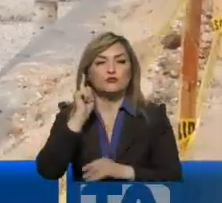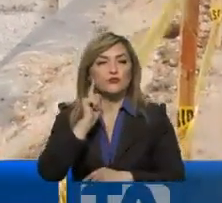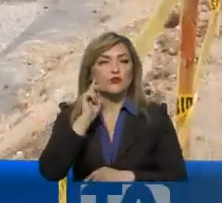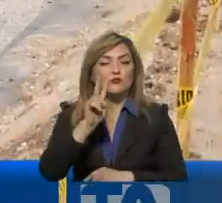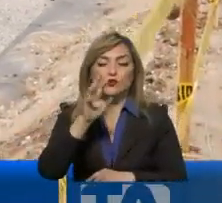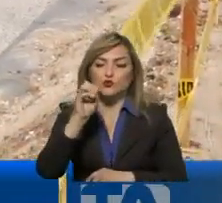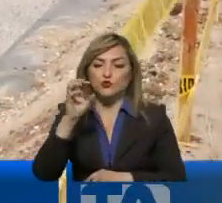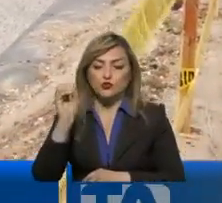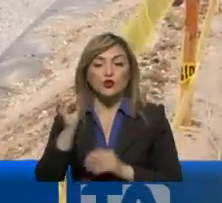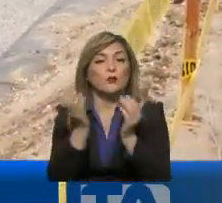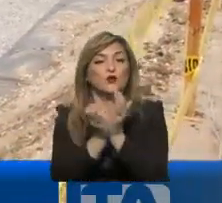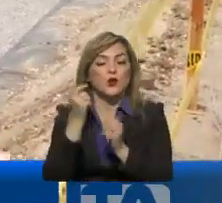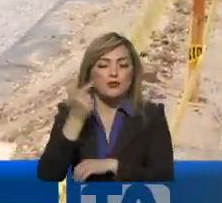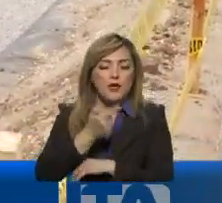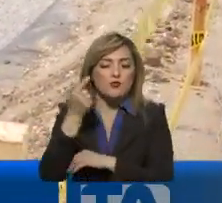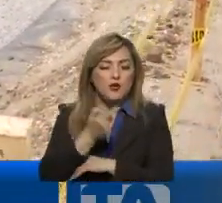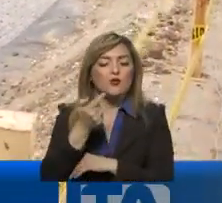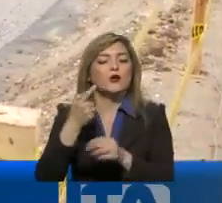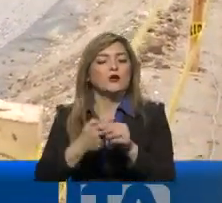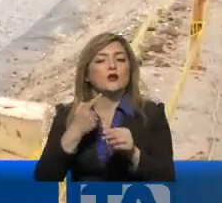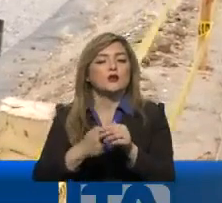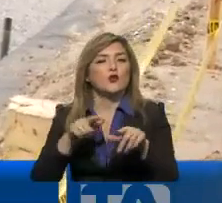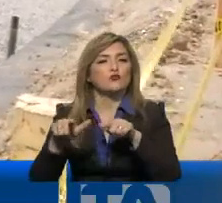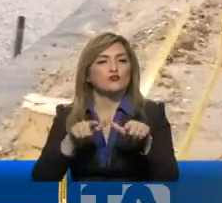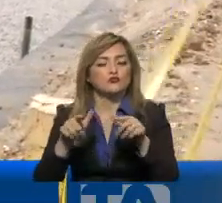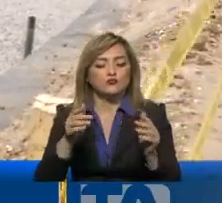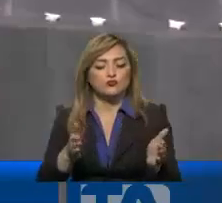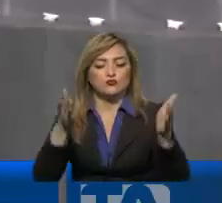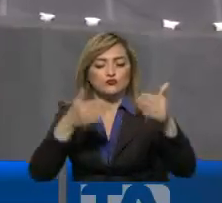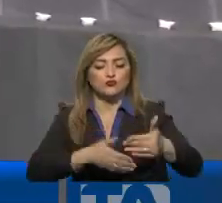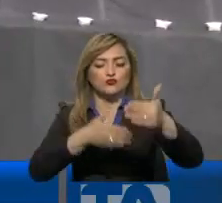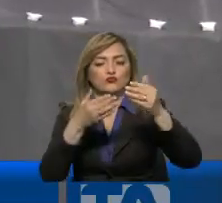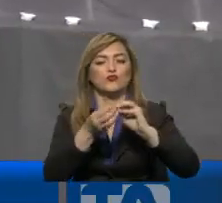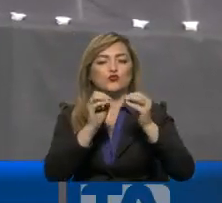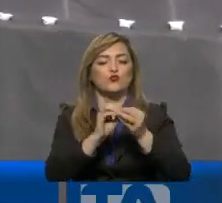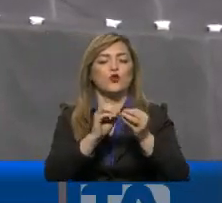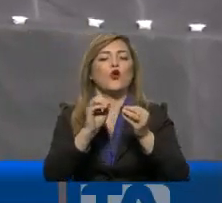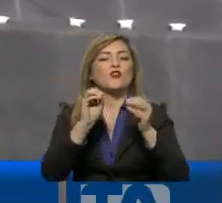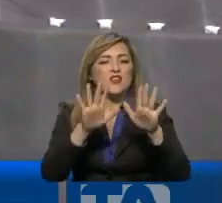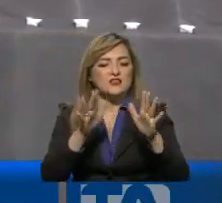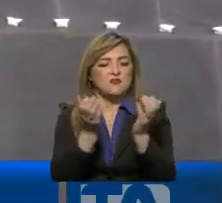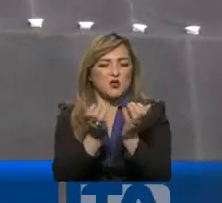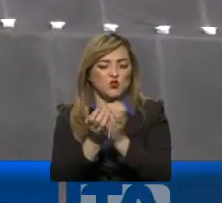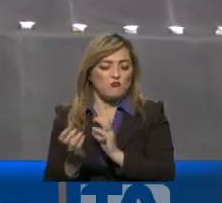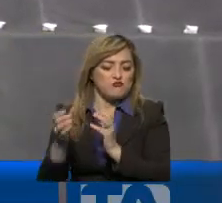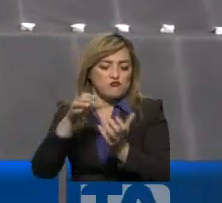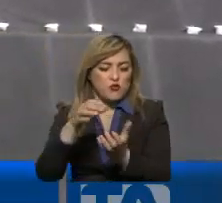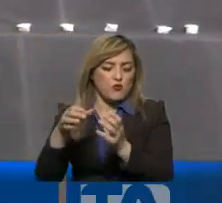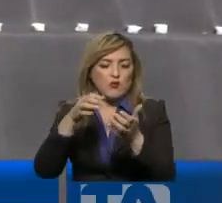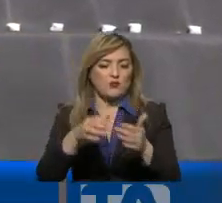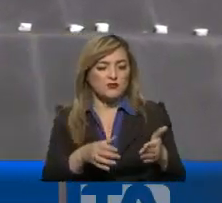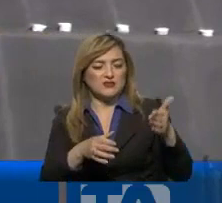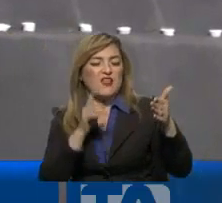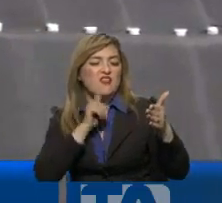toneladas de basura que se generan a diario en Quito en el flamante cubeto 10. La colocación de esta capa negra evitará que los residuos